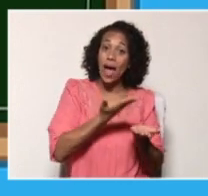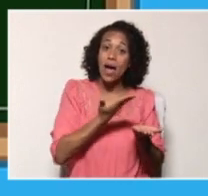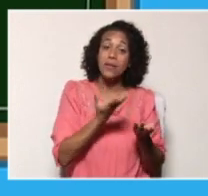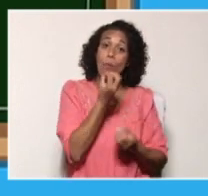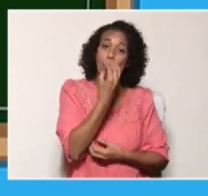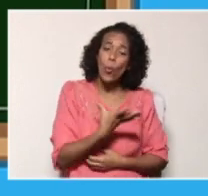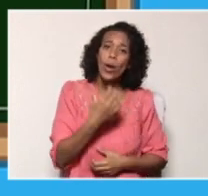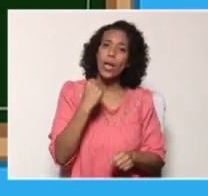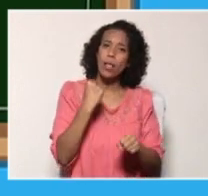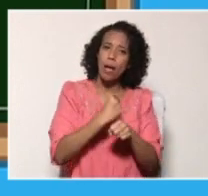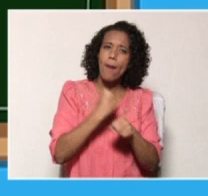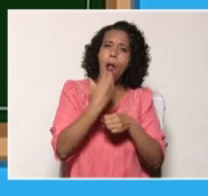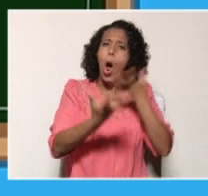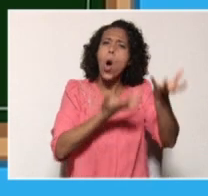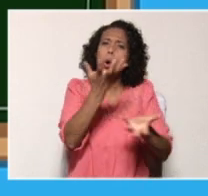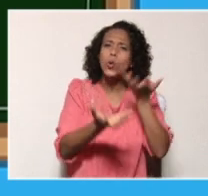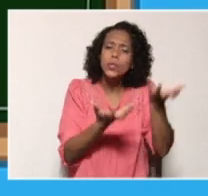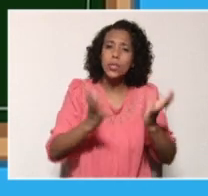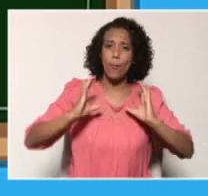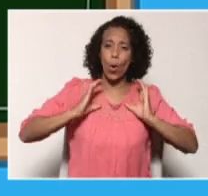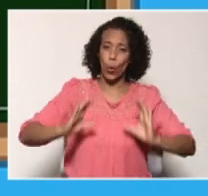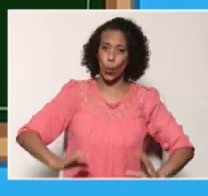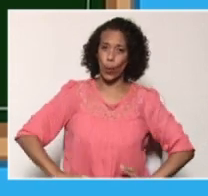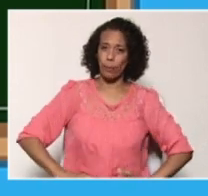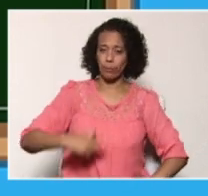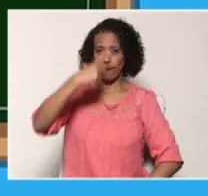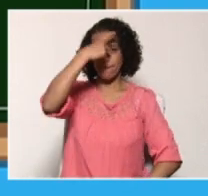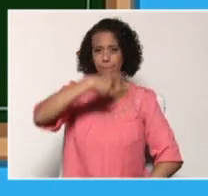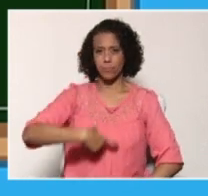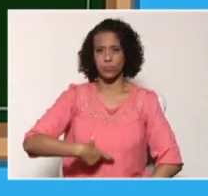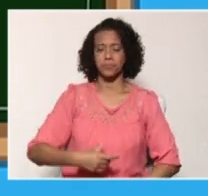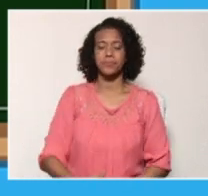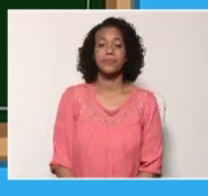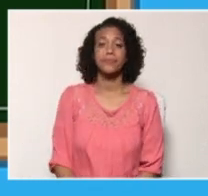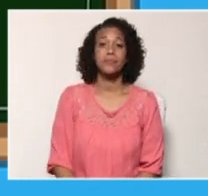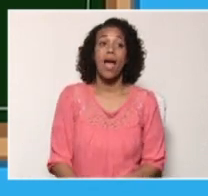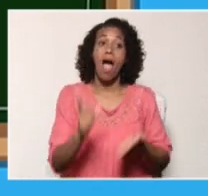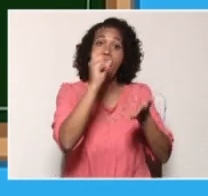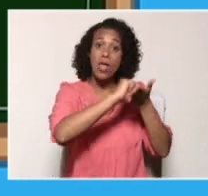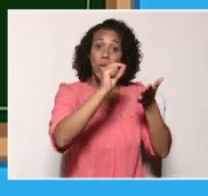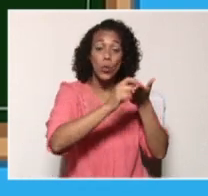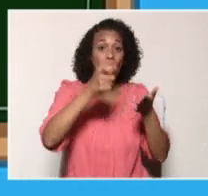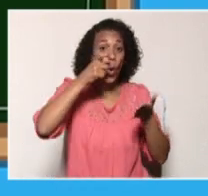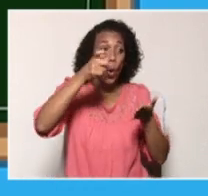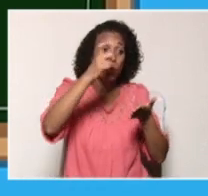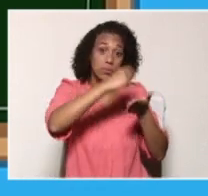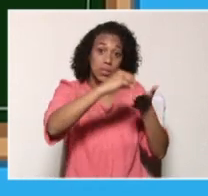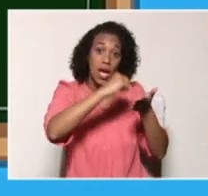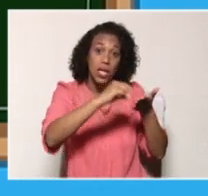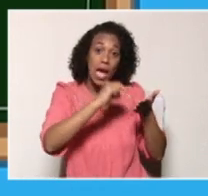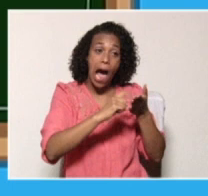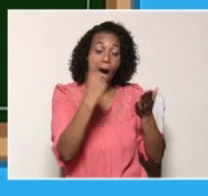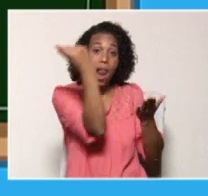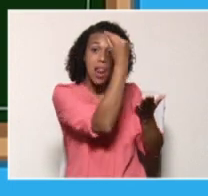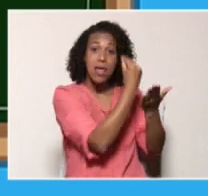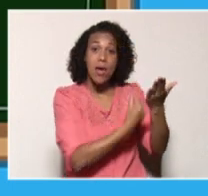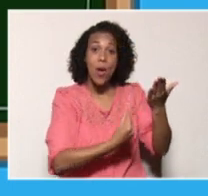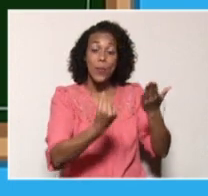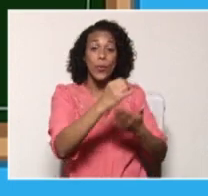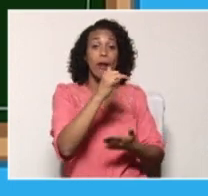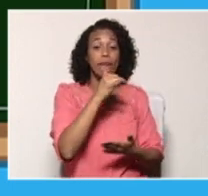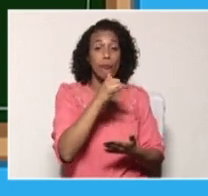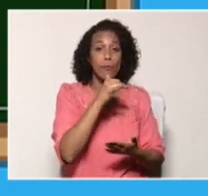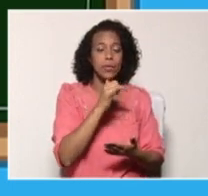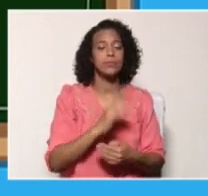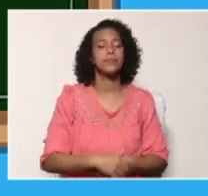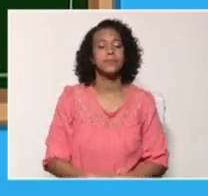buena preparación de los alimentos para el cuerpo humano. Anota estas observaciones e ilustra tu